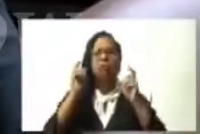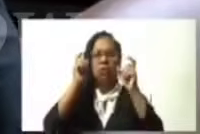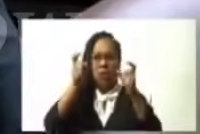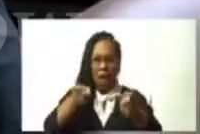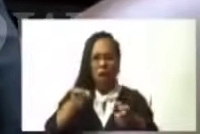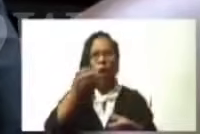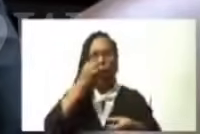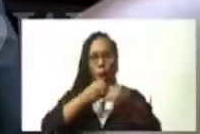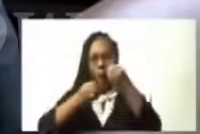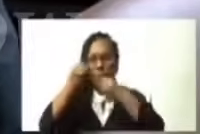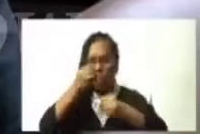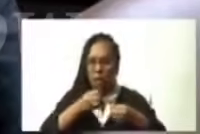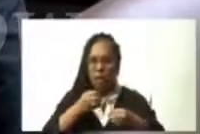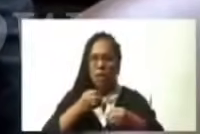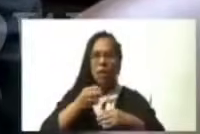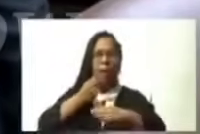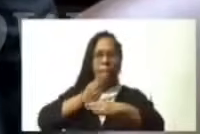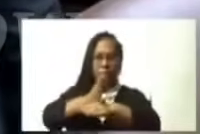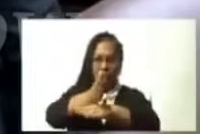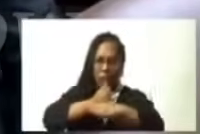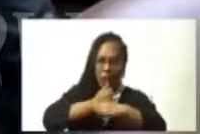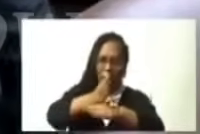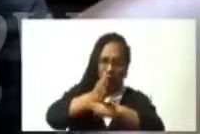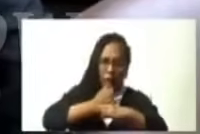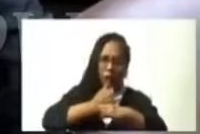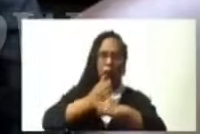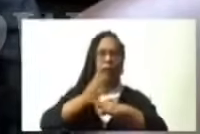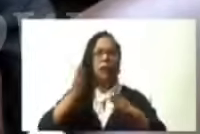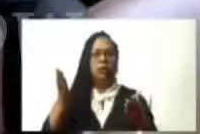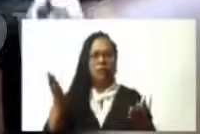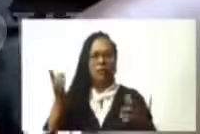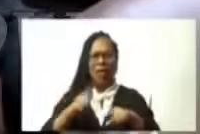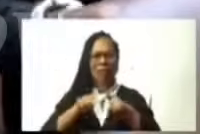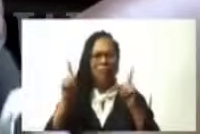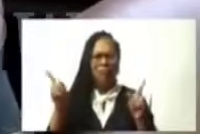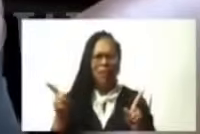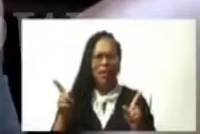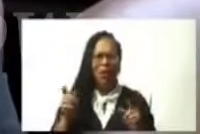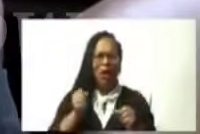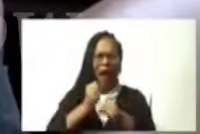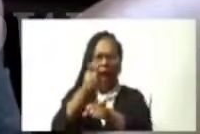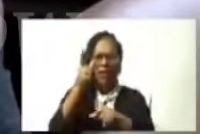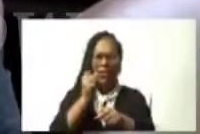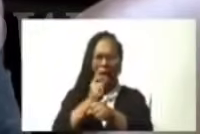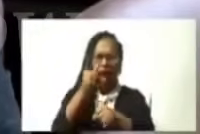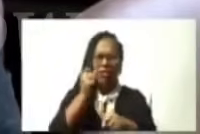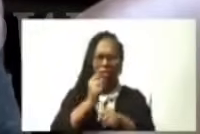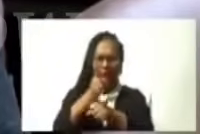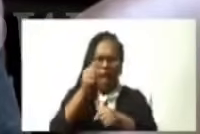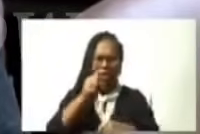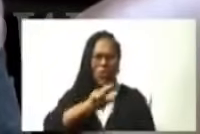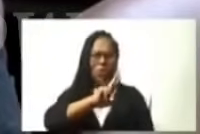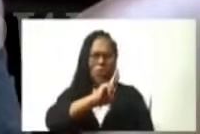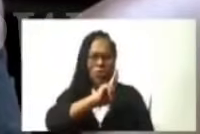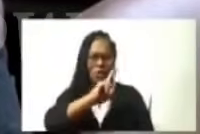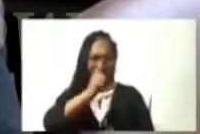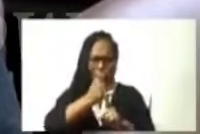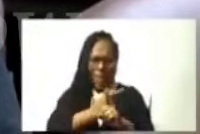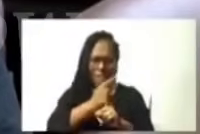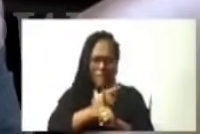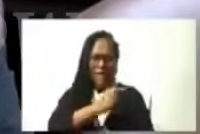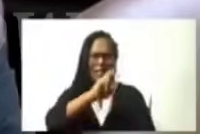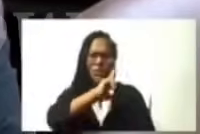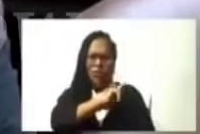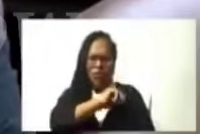zinc, pero vamos a repetir cada noviembre, producto del cambio climático del mundo, este